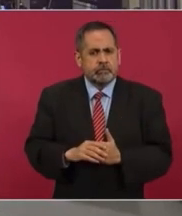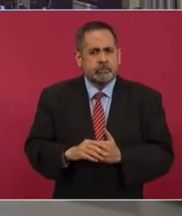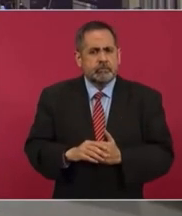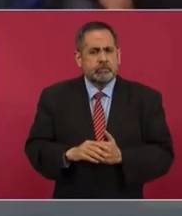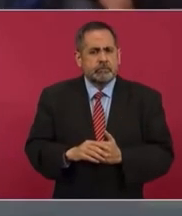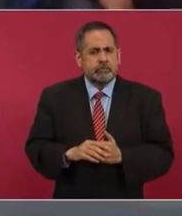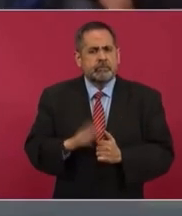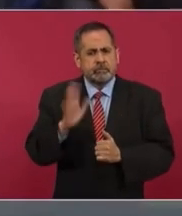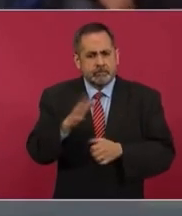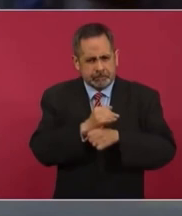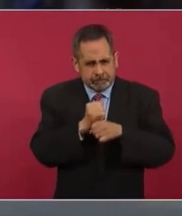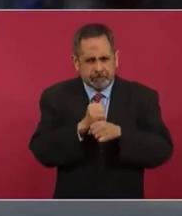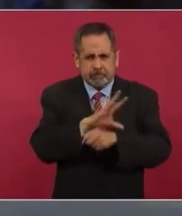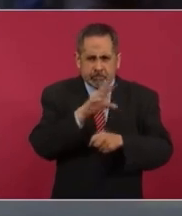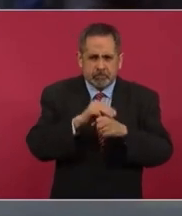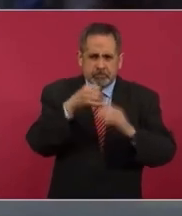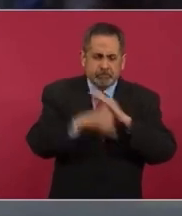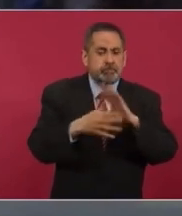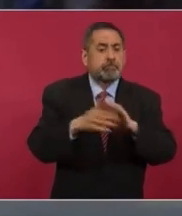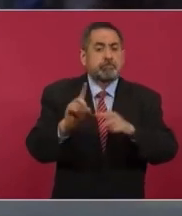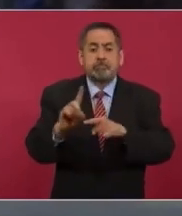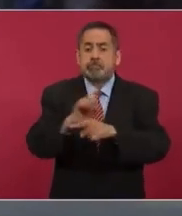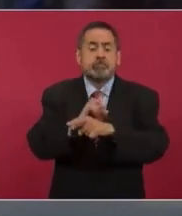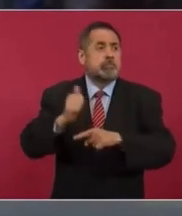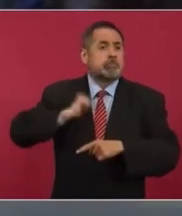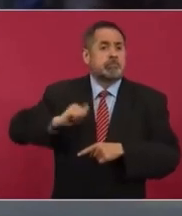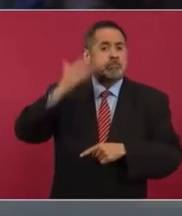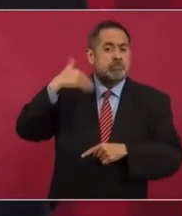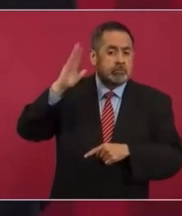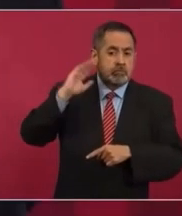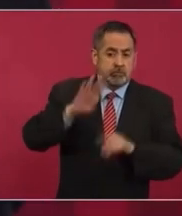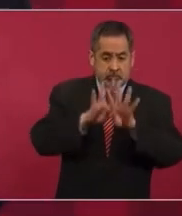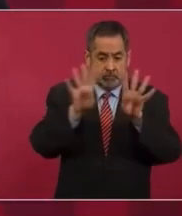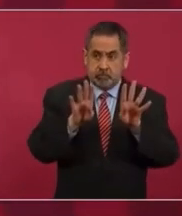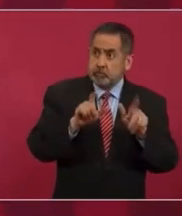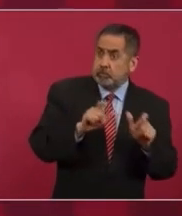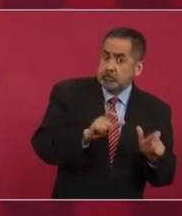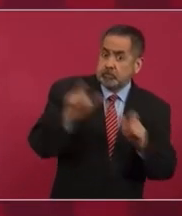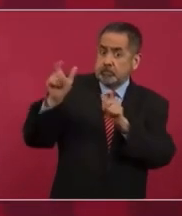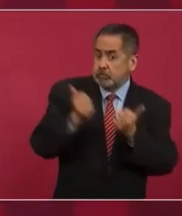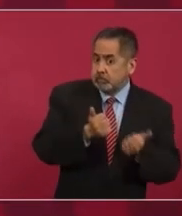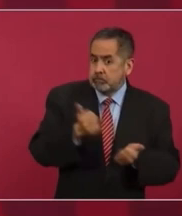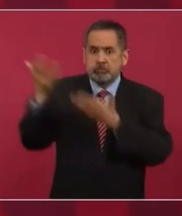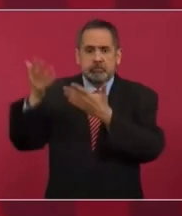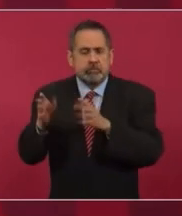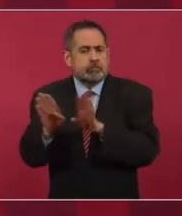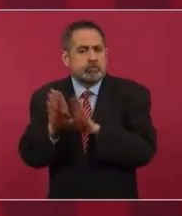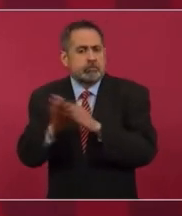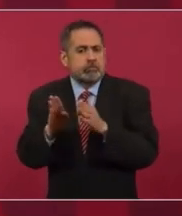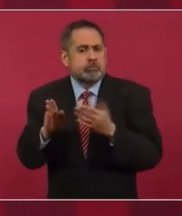hecho todo el análisis desde la entrega del penacho, cómo llega el penacho a Austria.